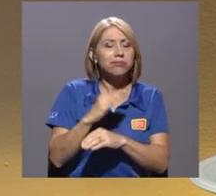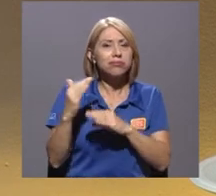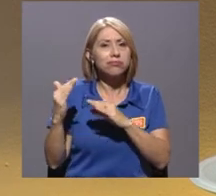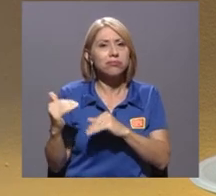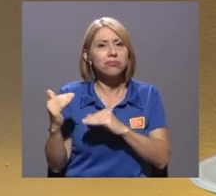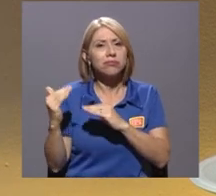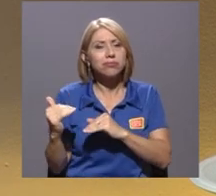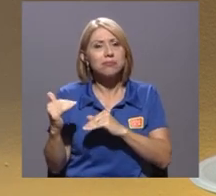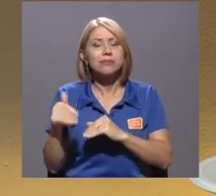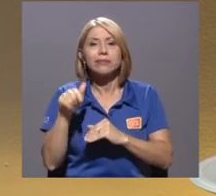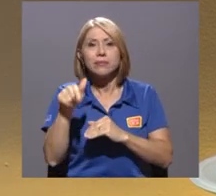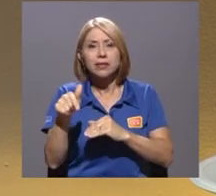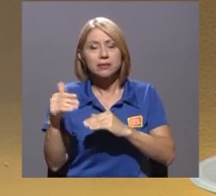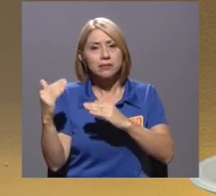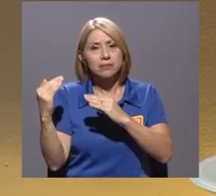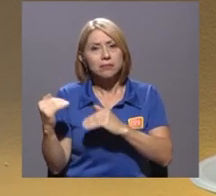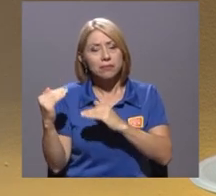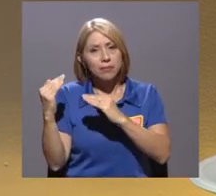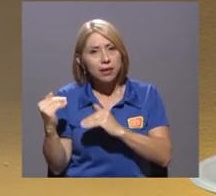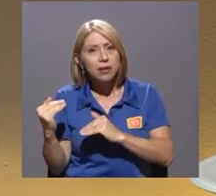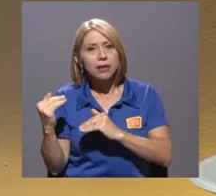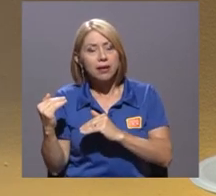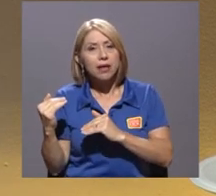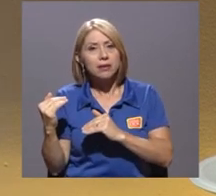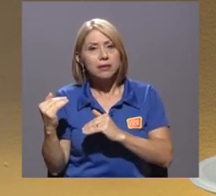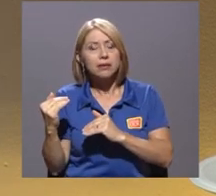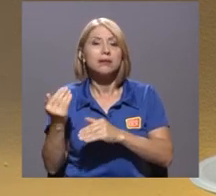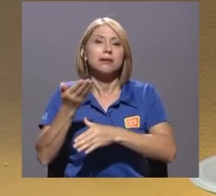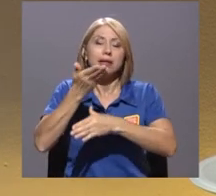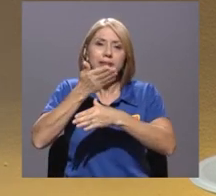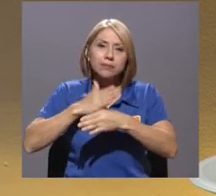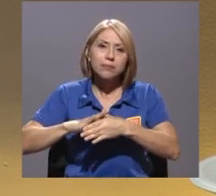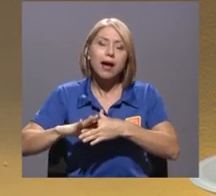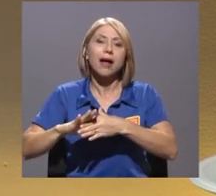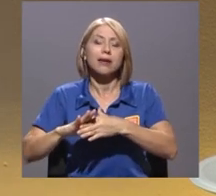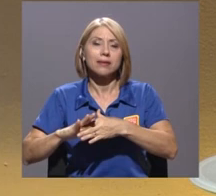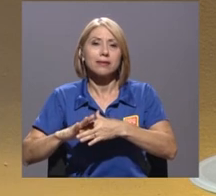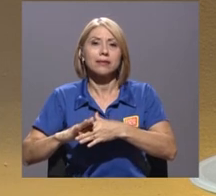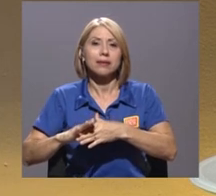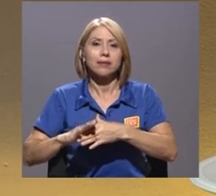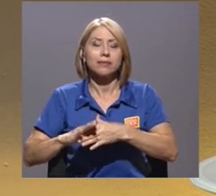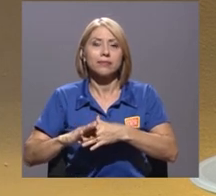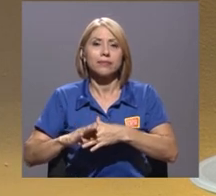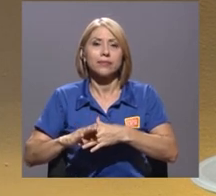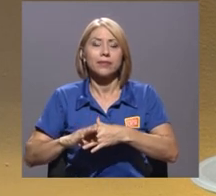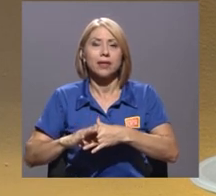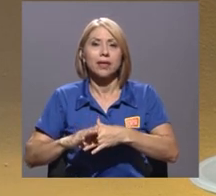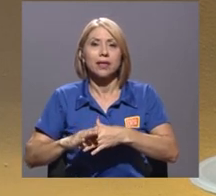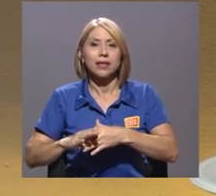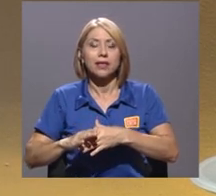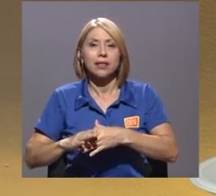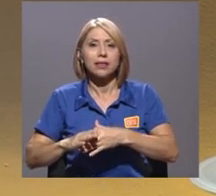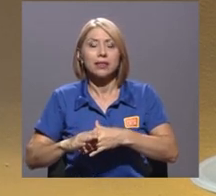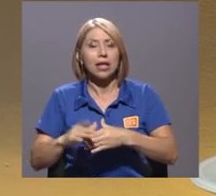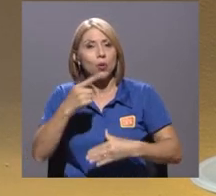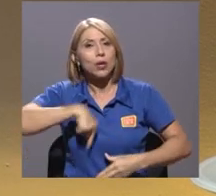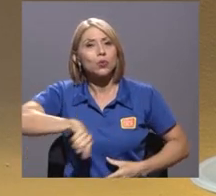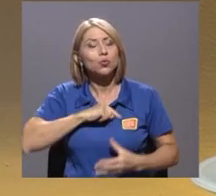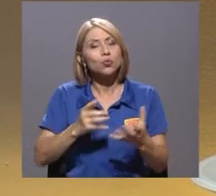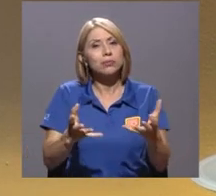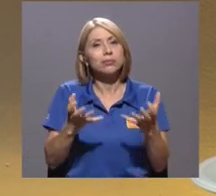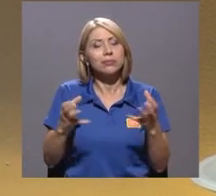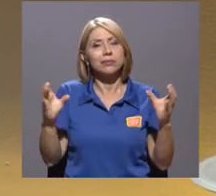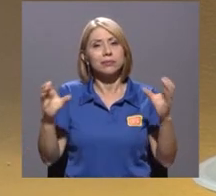esa esperanza es parte de lo que queremos celebrar